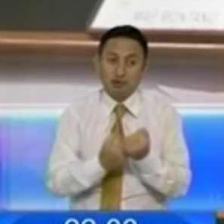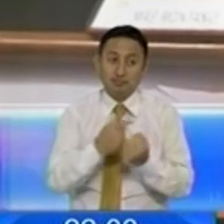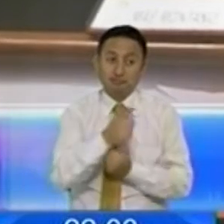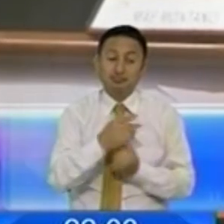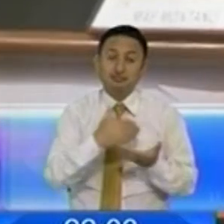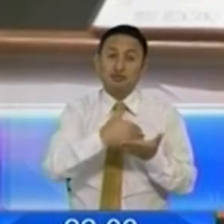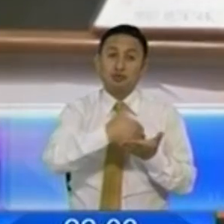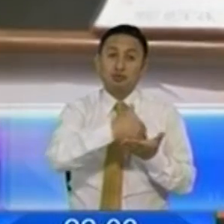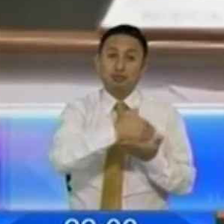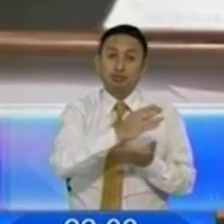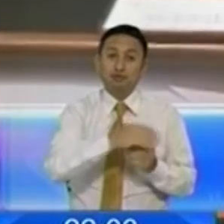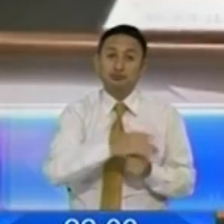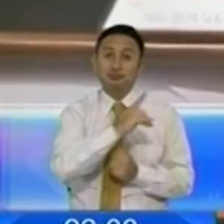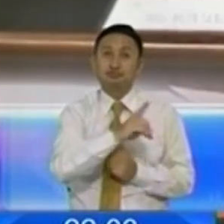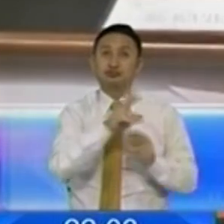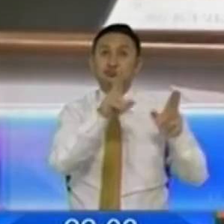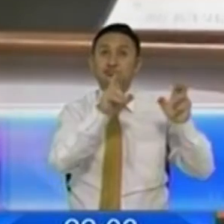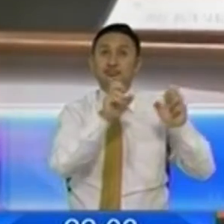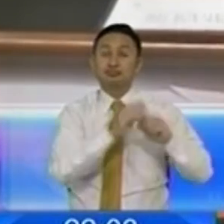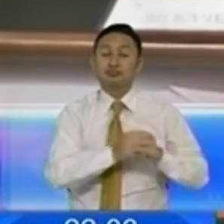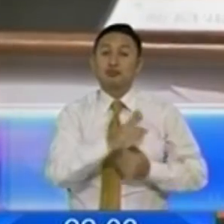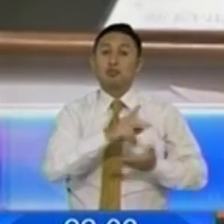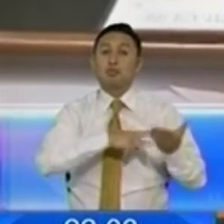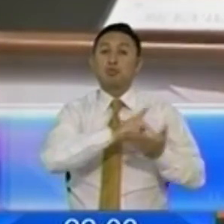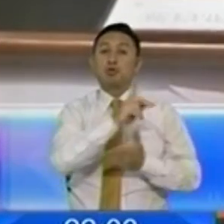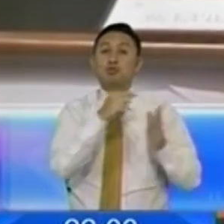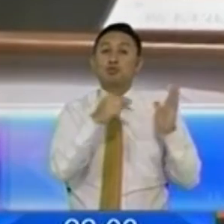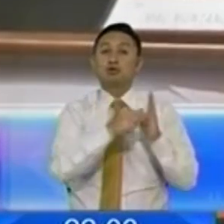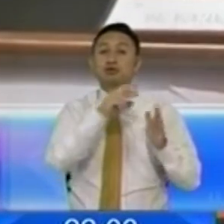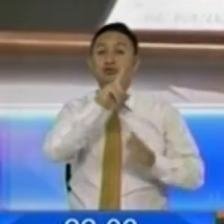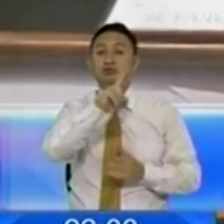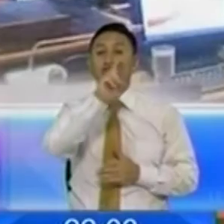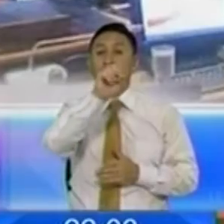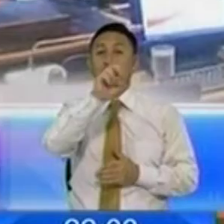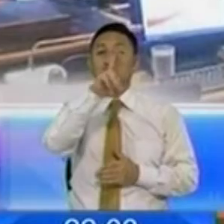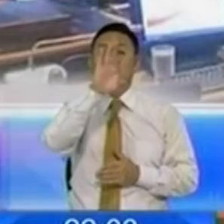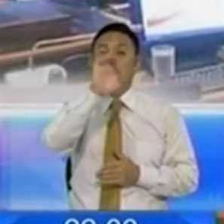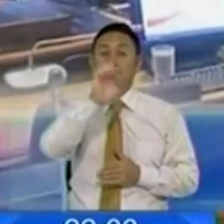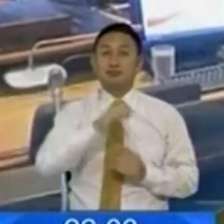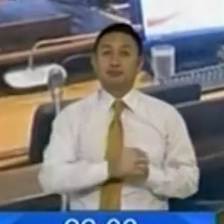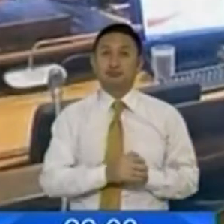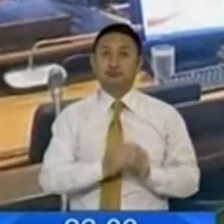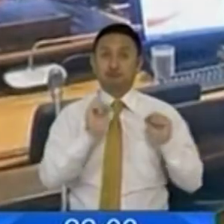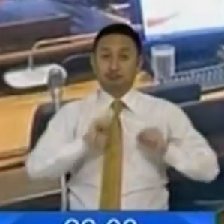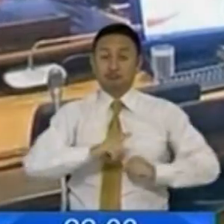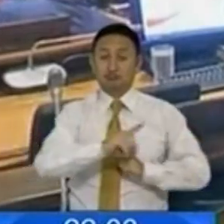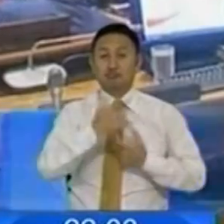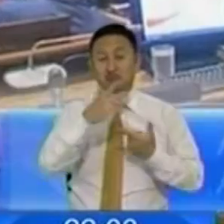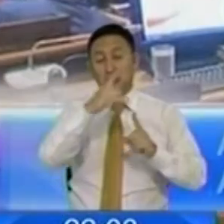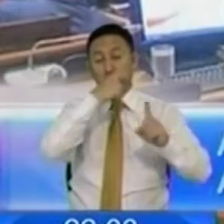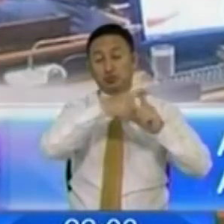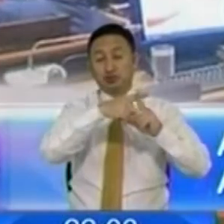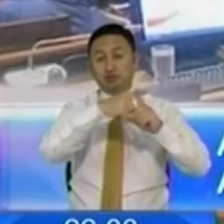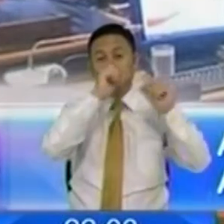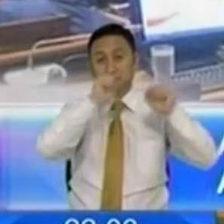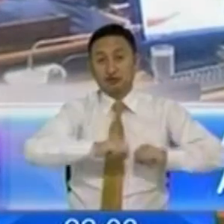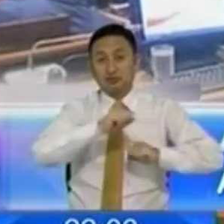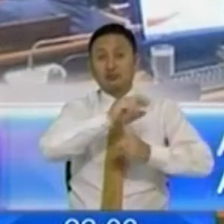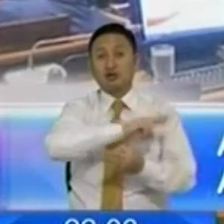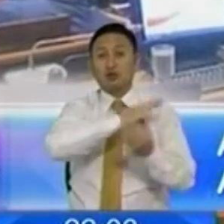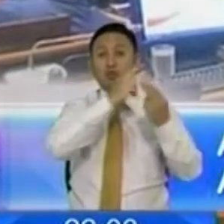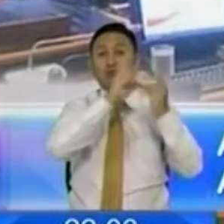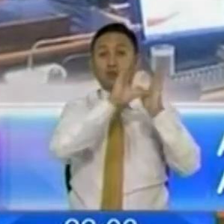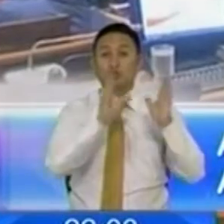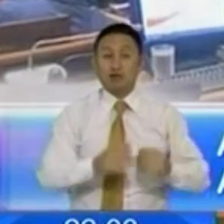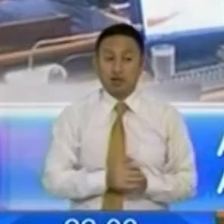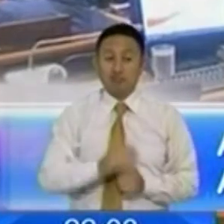la perversa figura del anticipo del impuesto a la renta? Y aunque hay aspectos positivos, dijeron, desde la Revolución Ciudadana